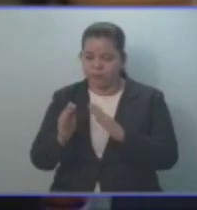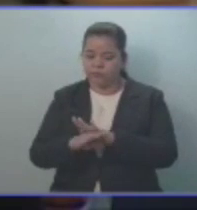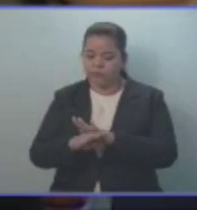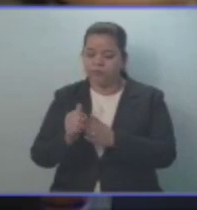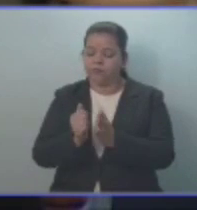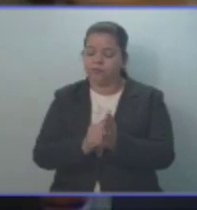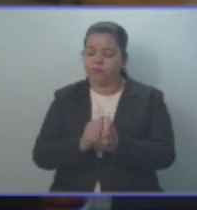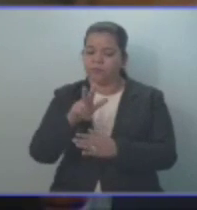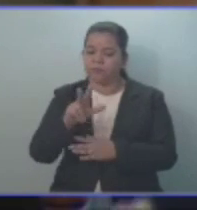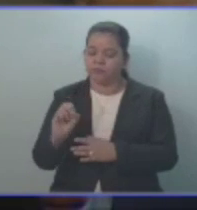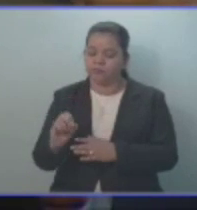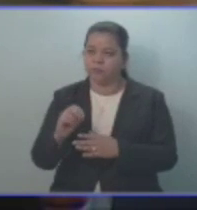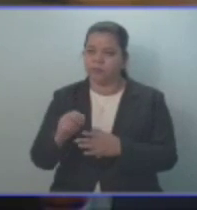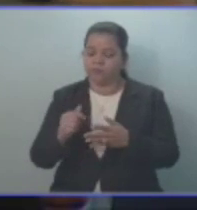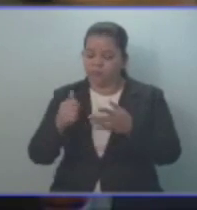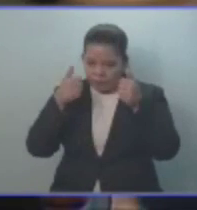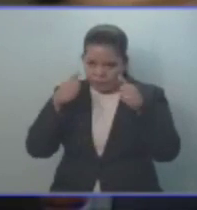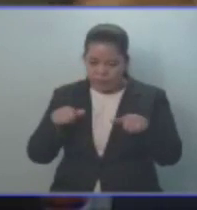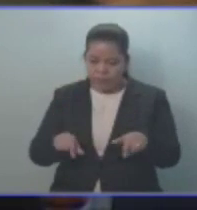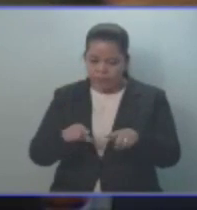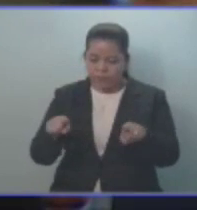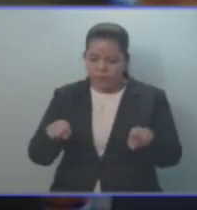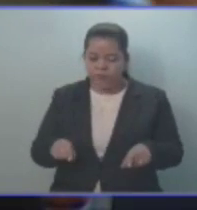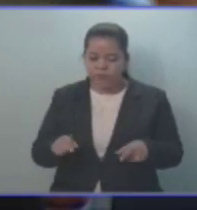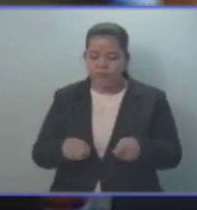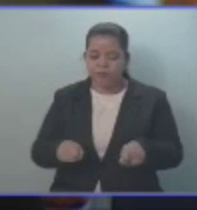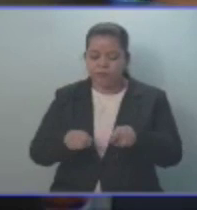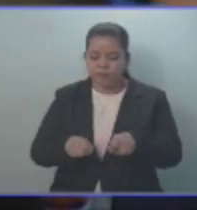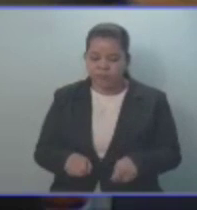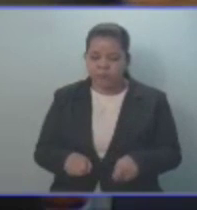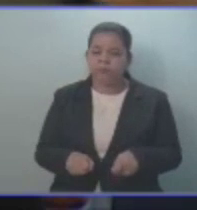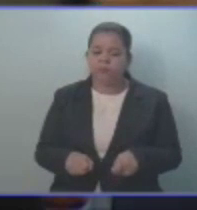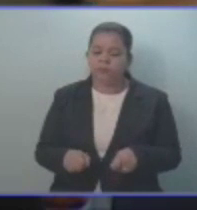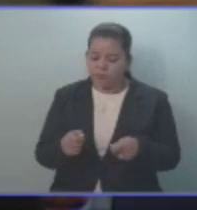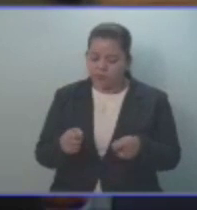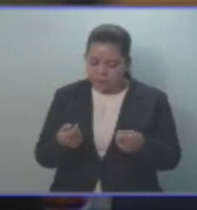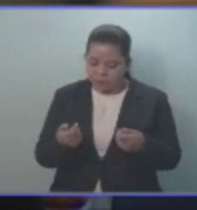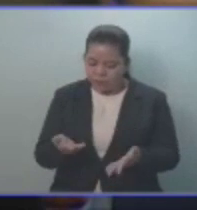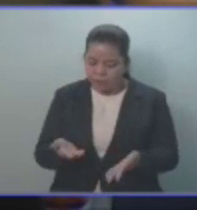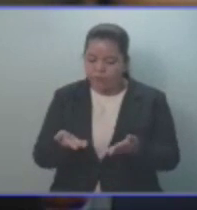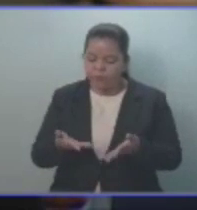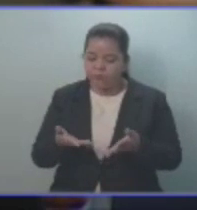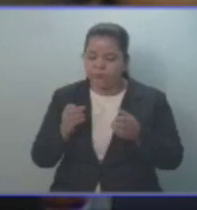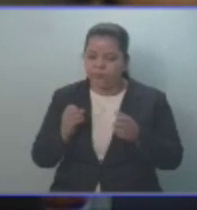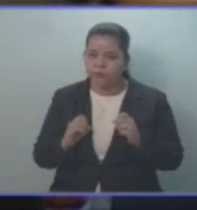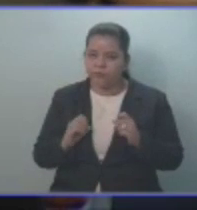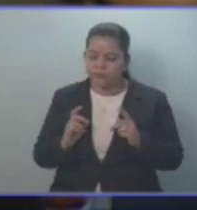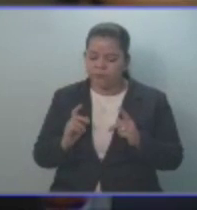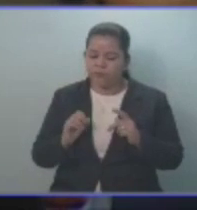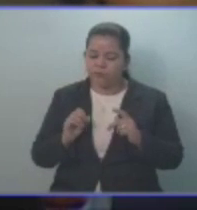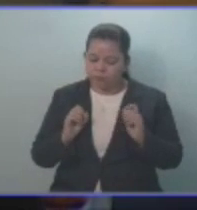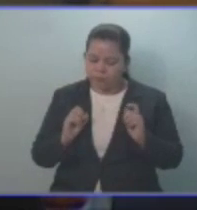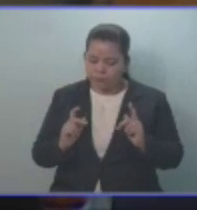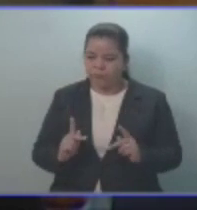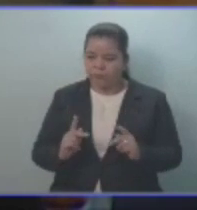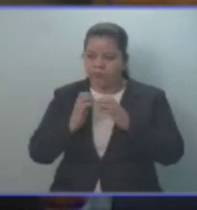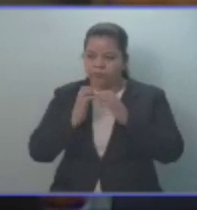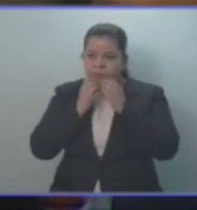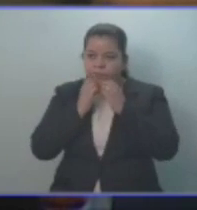artículo 30 del convenio, que habilita la posibilidad, las reservas, las